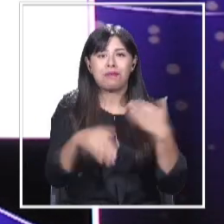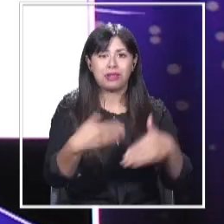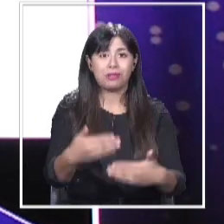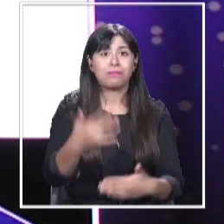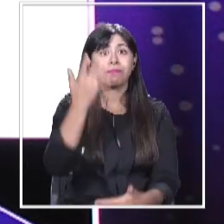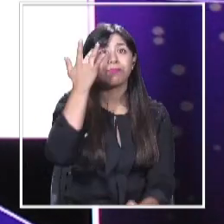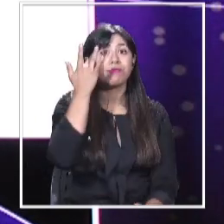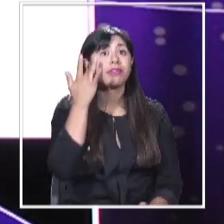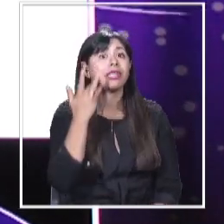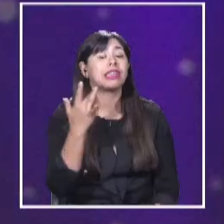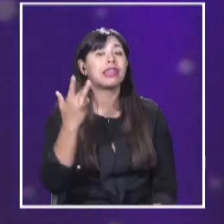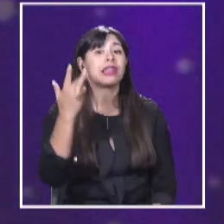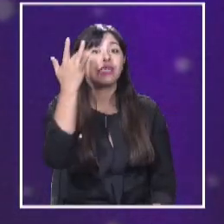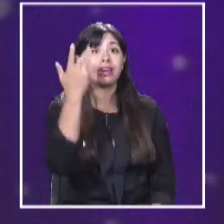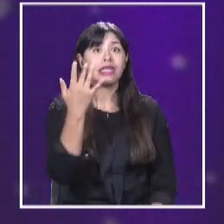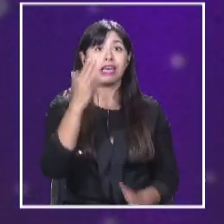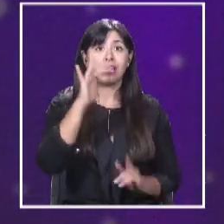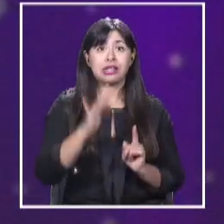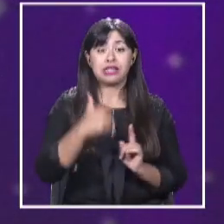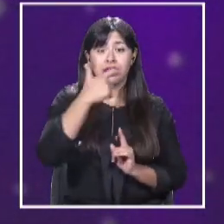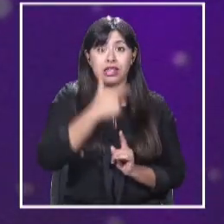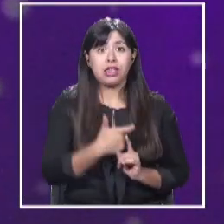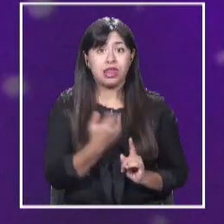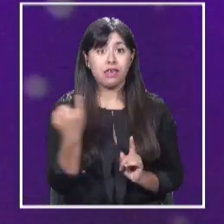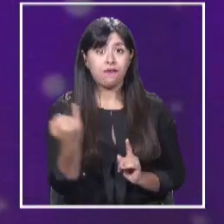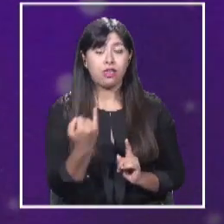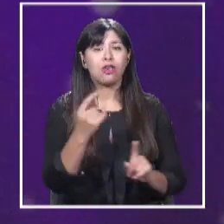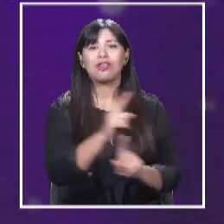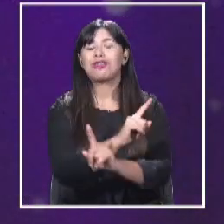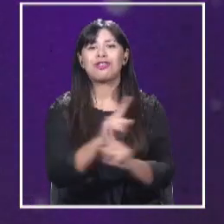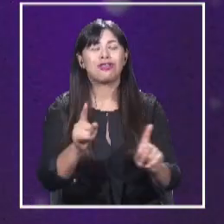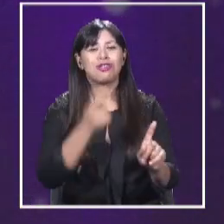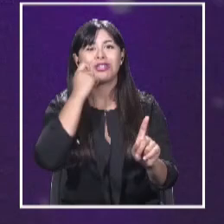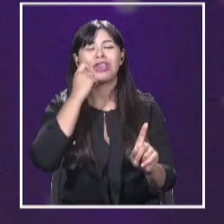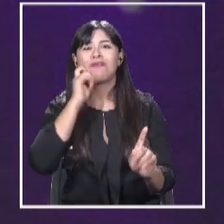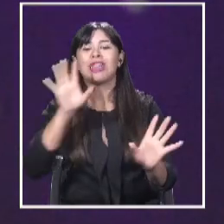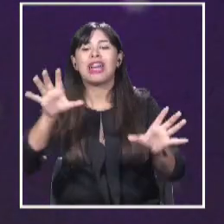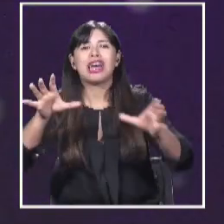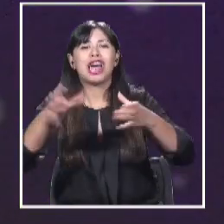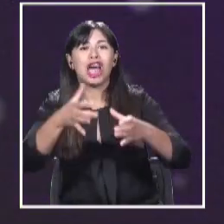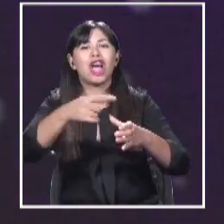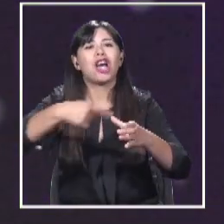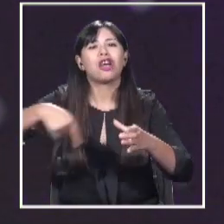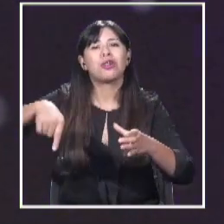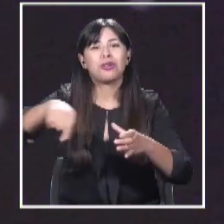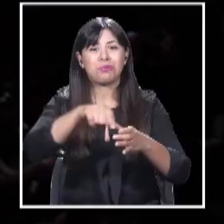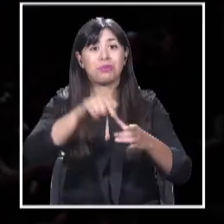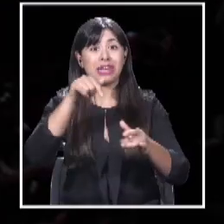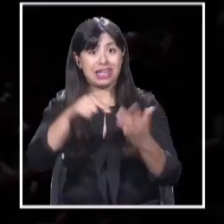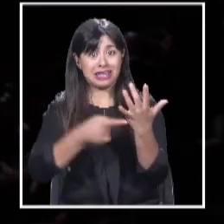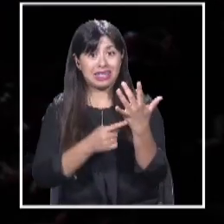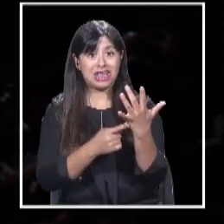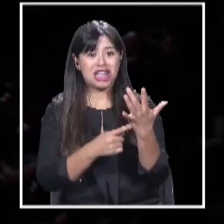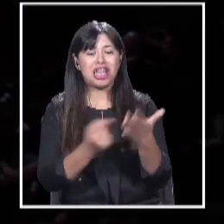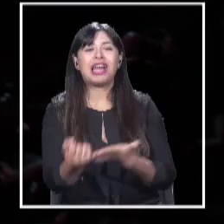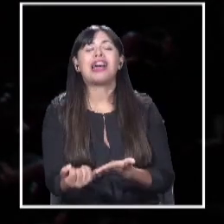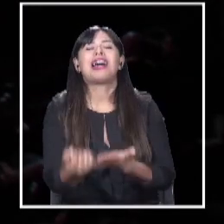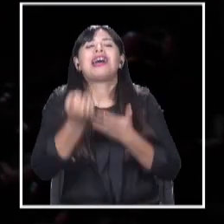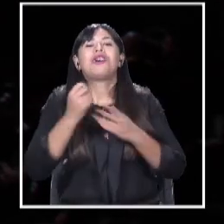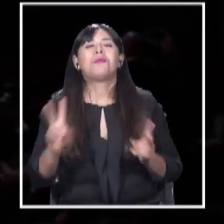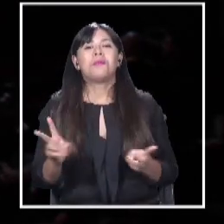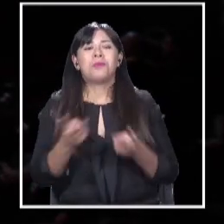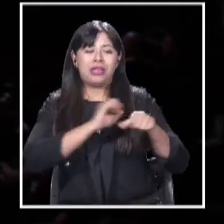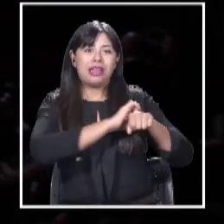una característica del individuo, sino una característica del grupo. Es esa tecnología también la que nos ha ayudado durante